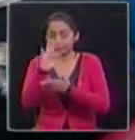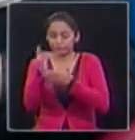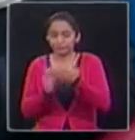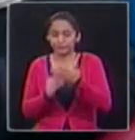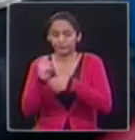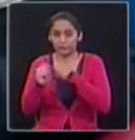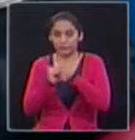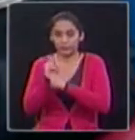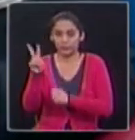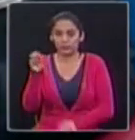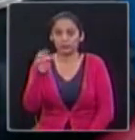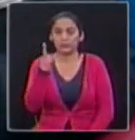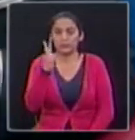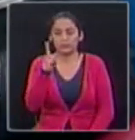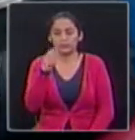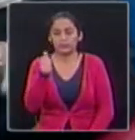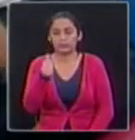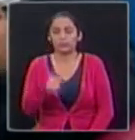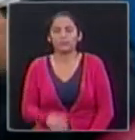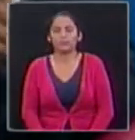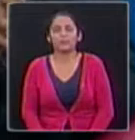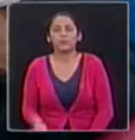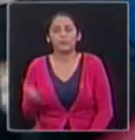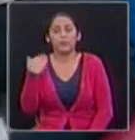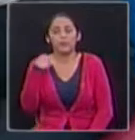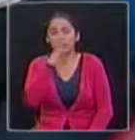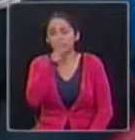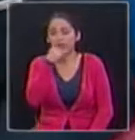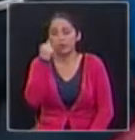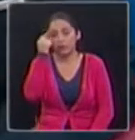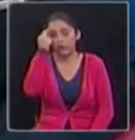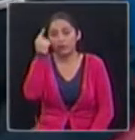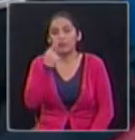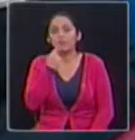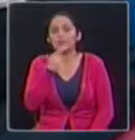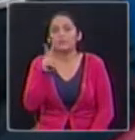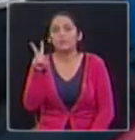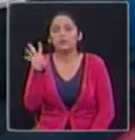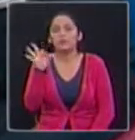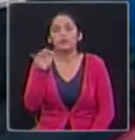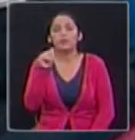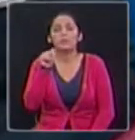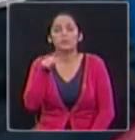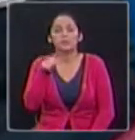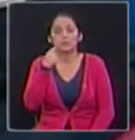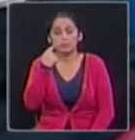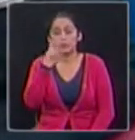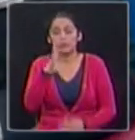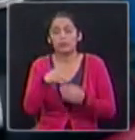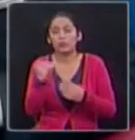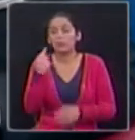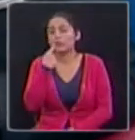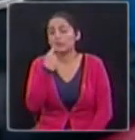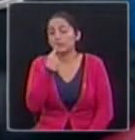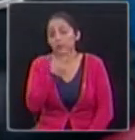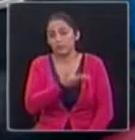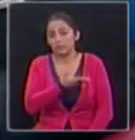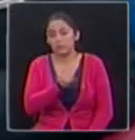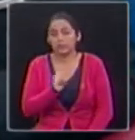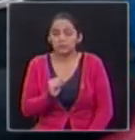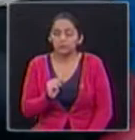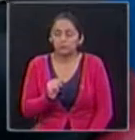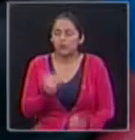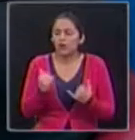lo estipuló en 29 mil millones aproximadamente. Porque creemos que no hay los recursos para poder